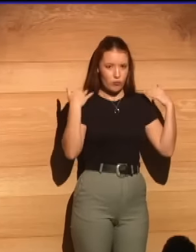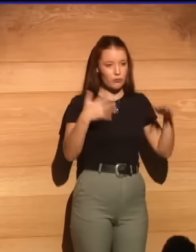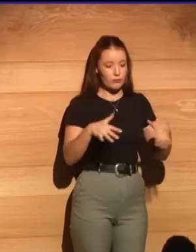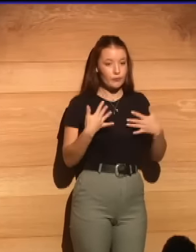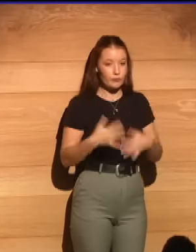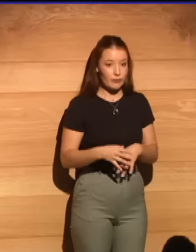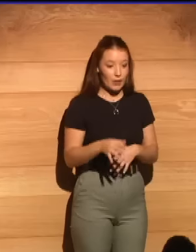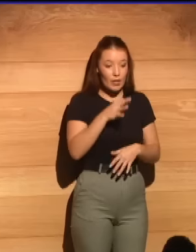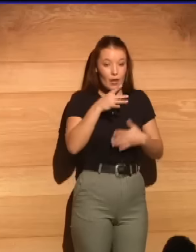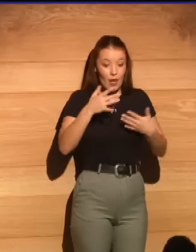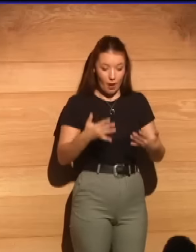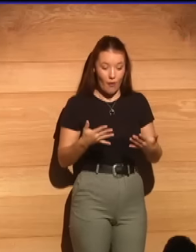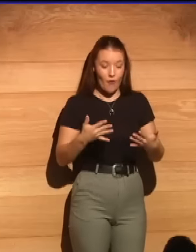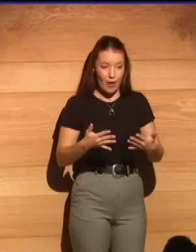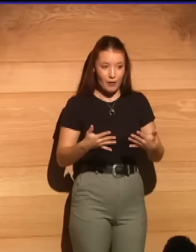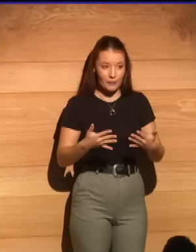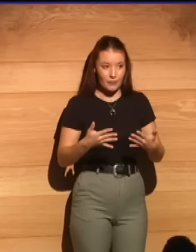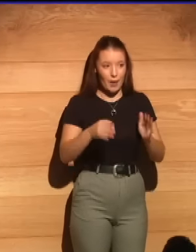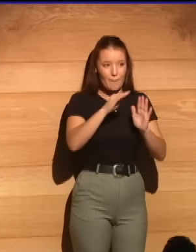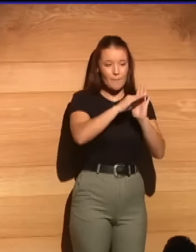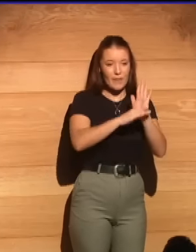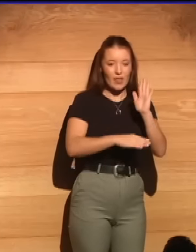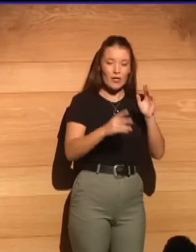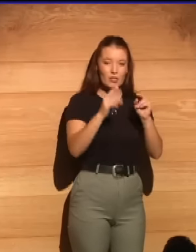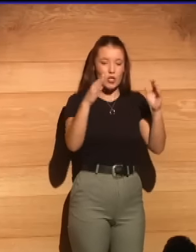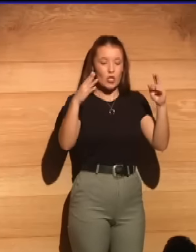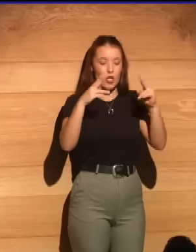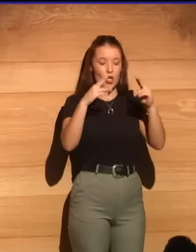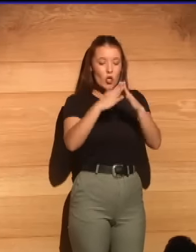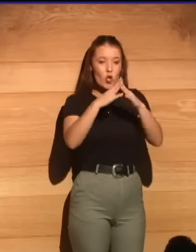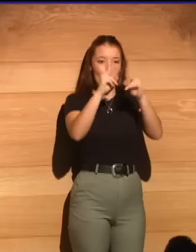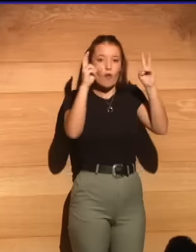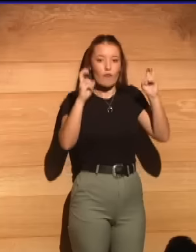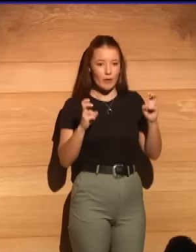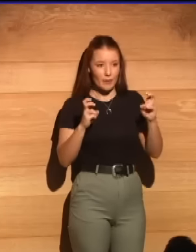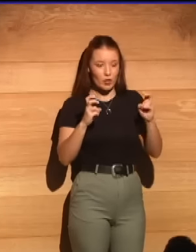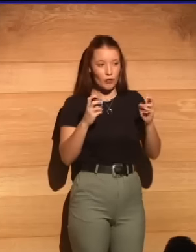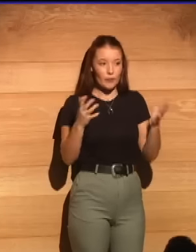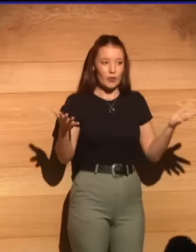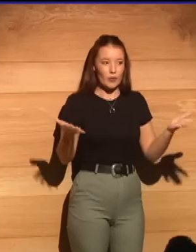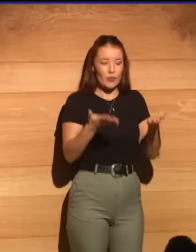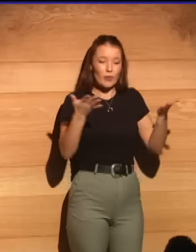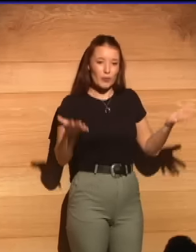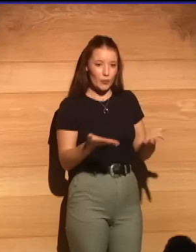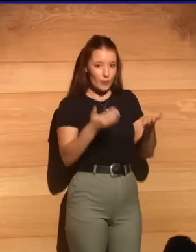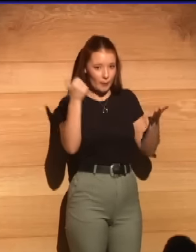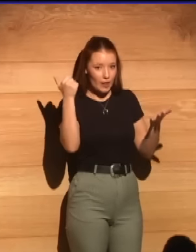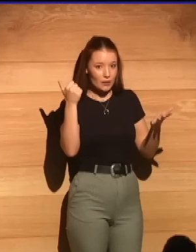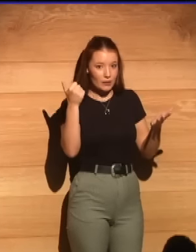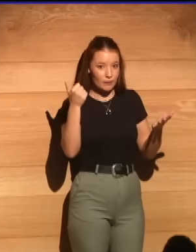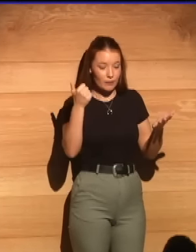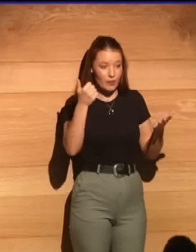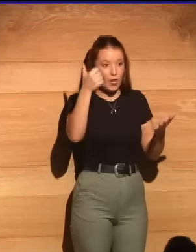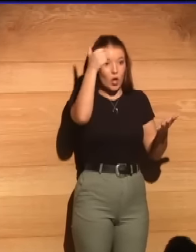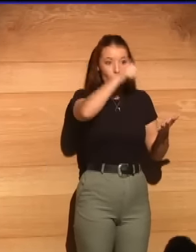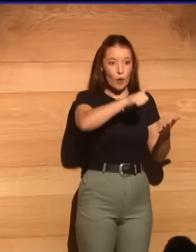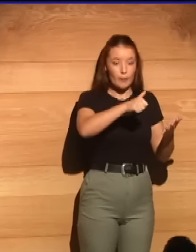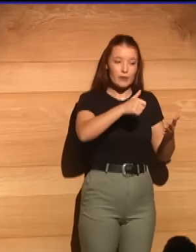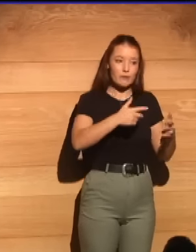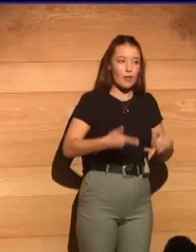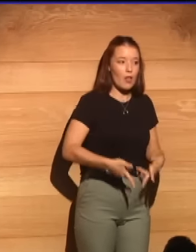que a medida que se están relajando las medidas de confinamiento y se está permitiendo a los trabajadores volver a actividad física a sus despachos,